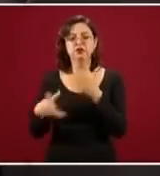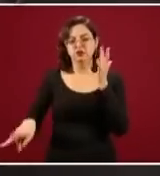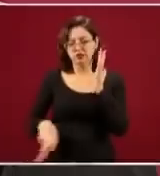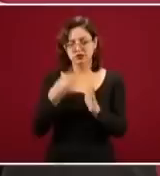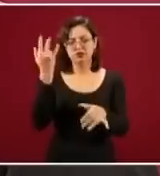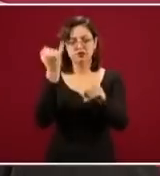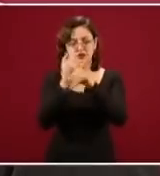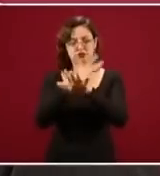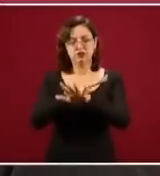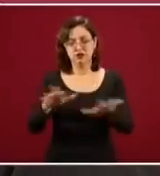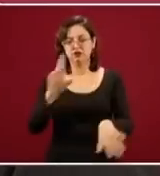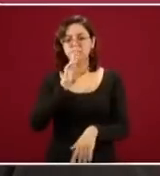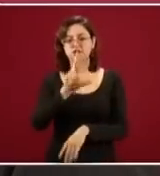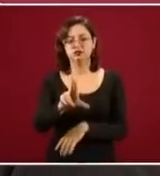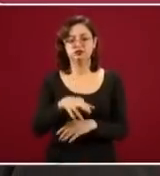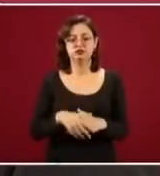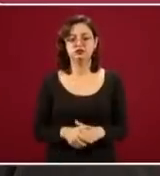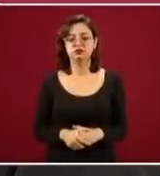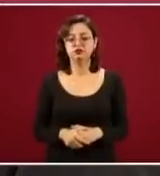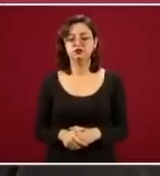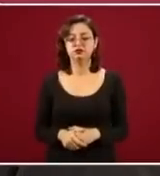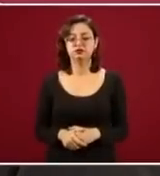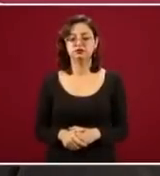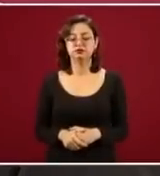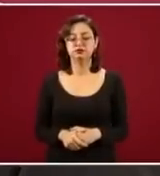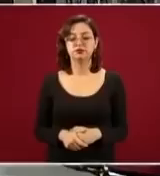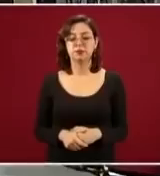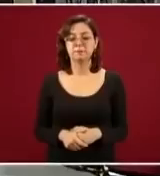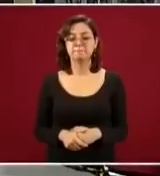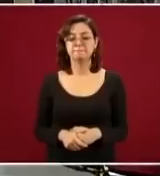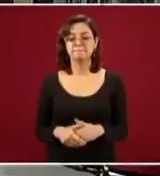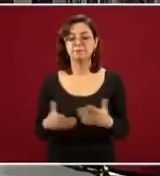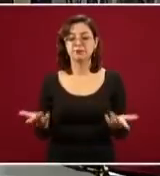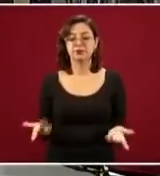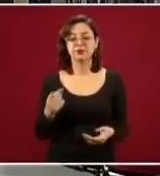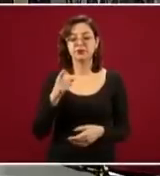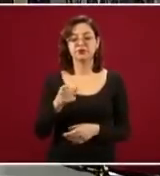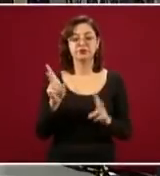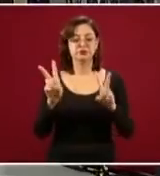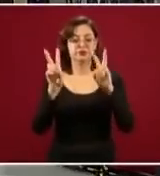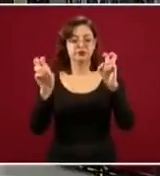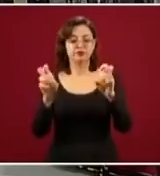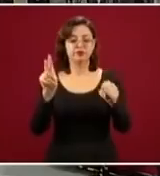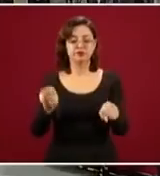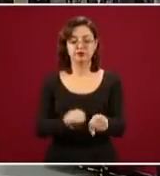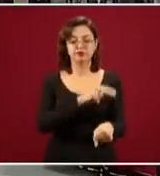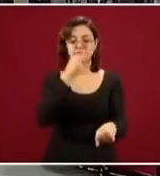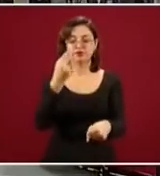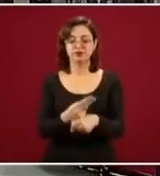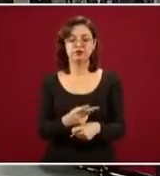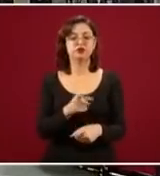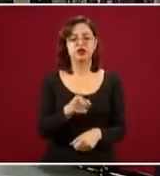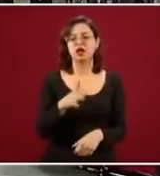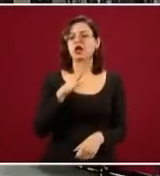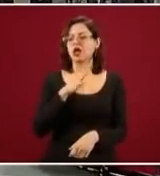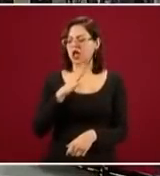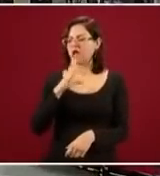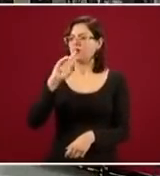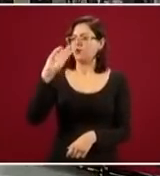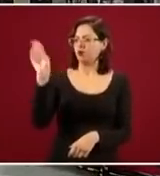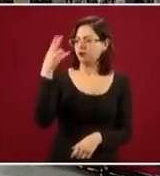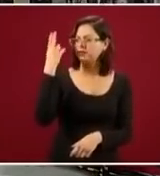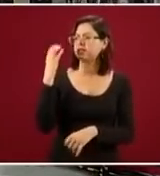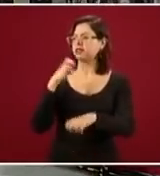atienda tu petición. Sobre todo que no se ven tocado a los notarios, presidente. Yo digo, hay muchas universidades,